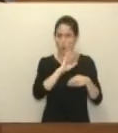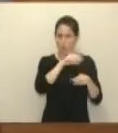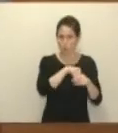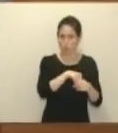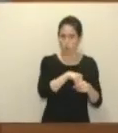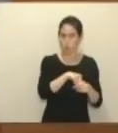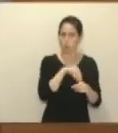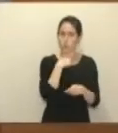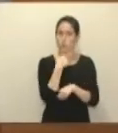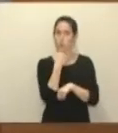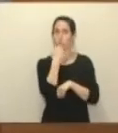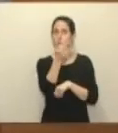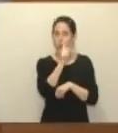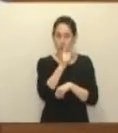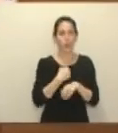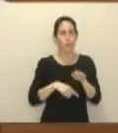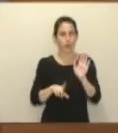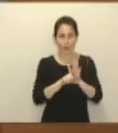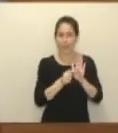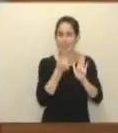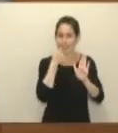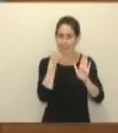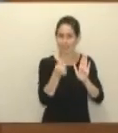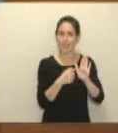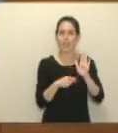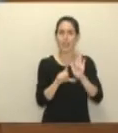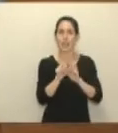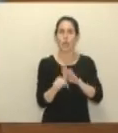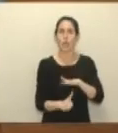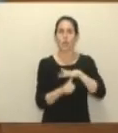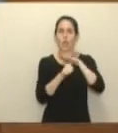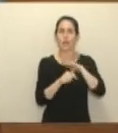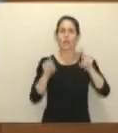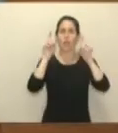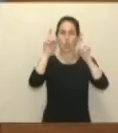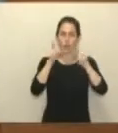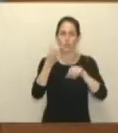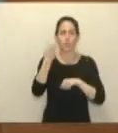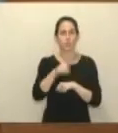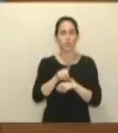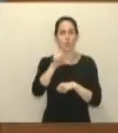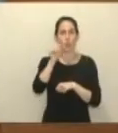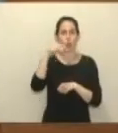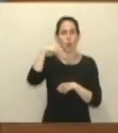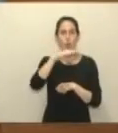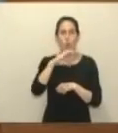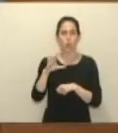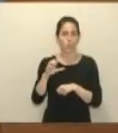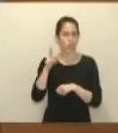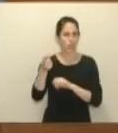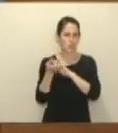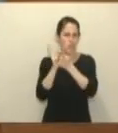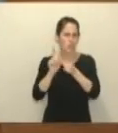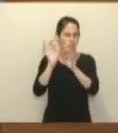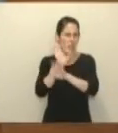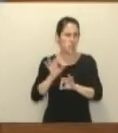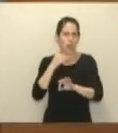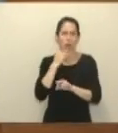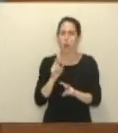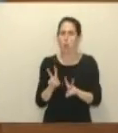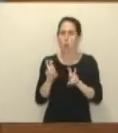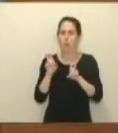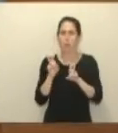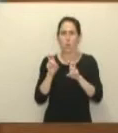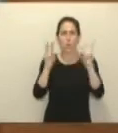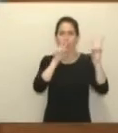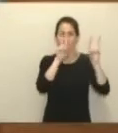digamos nosotros, así viene recogido en la Ley Orgánica de Educación y en la propia LOMCE, que no modifica, no introduce ninguna novedad en